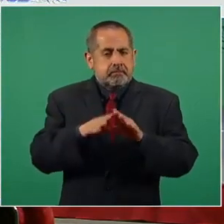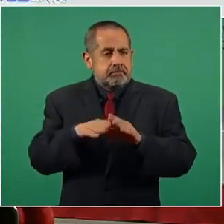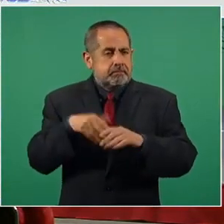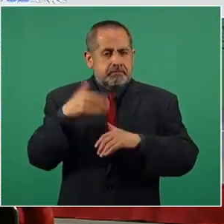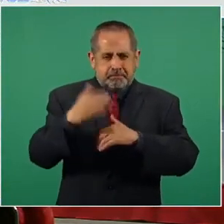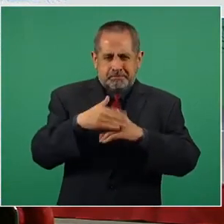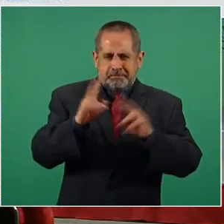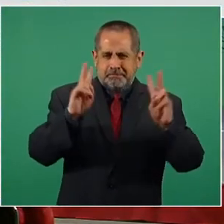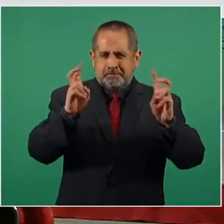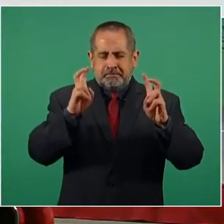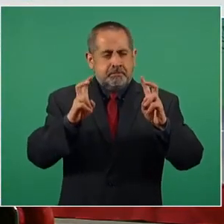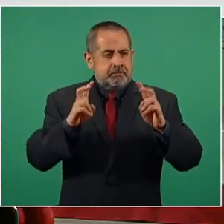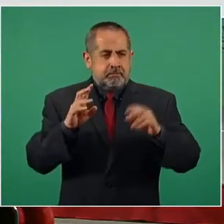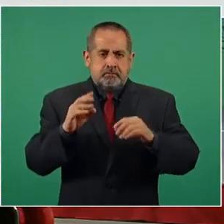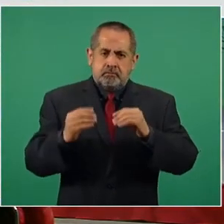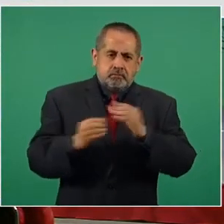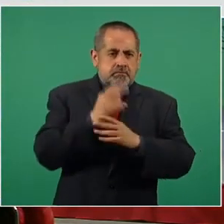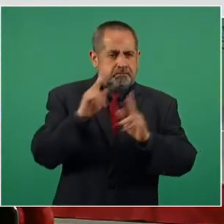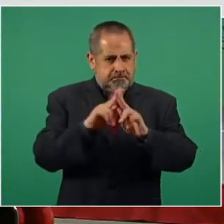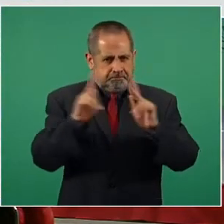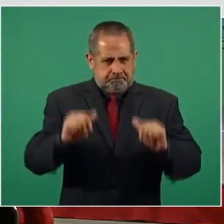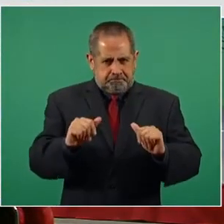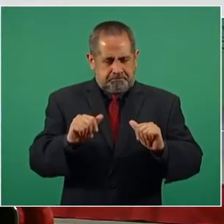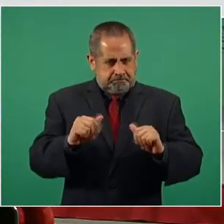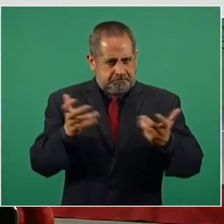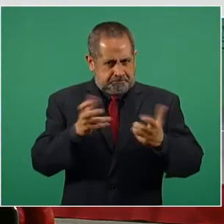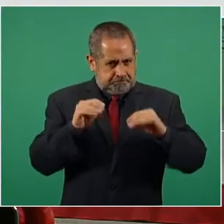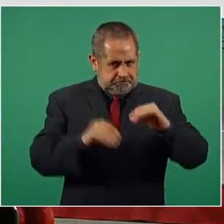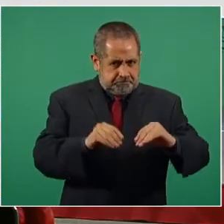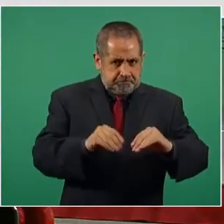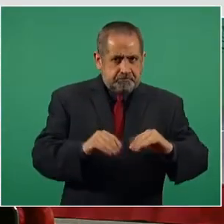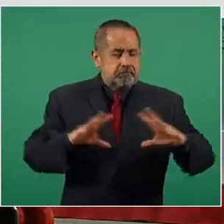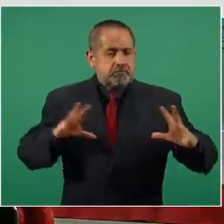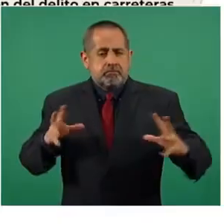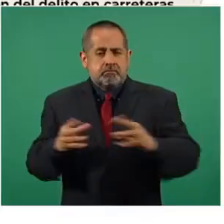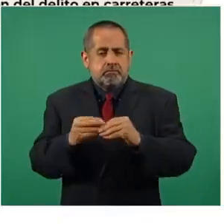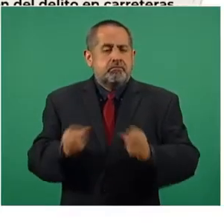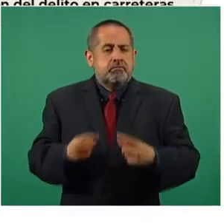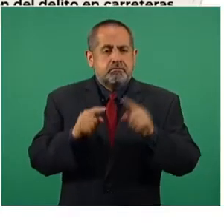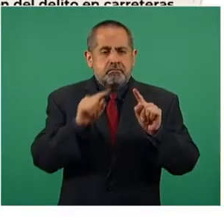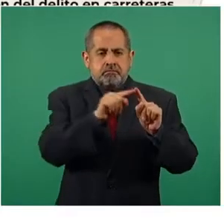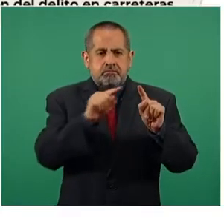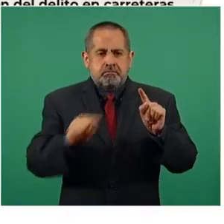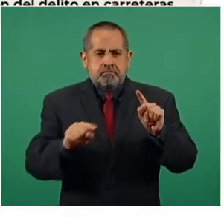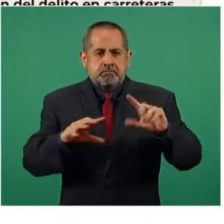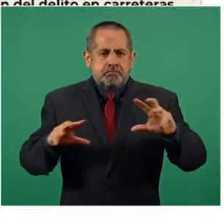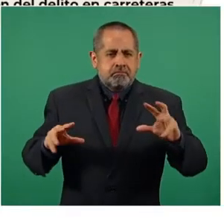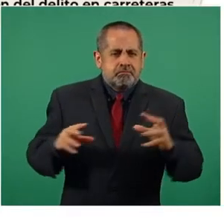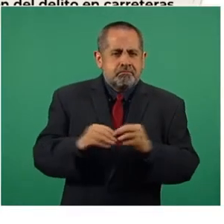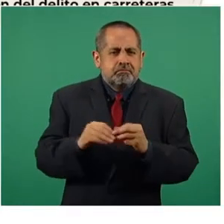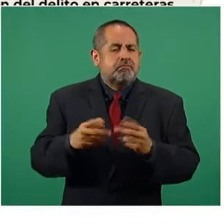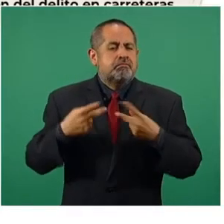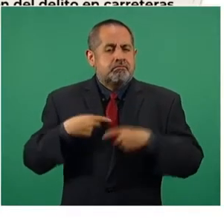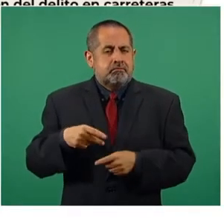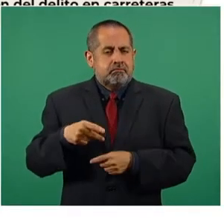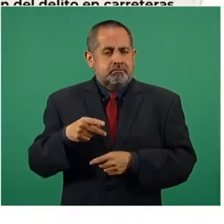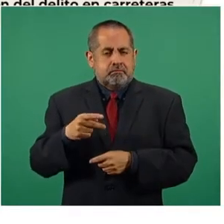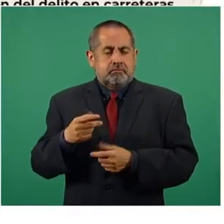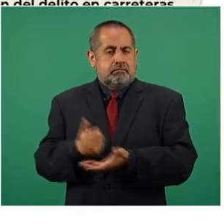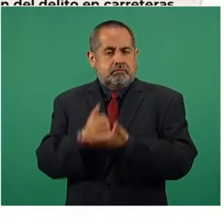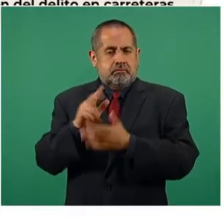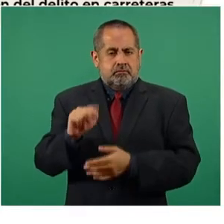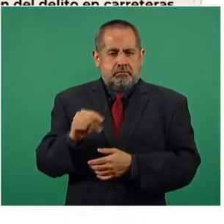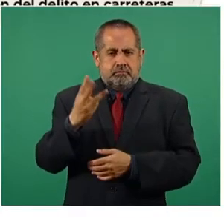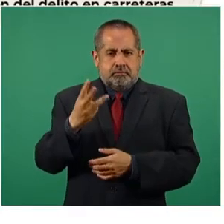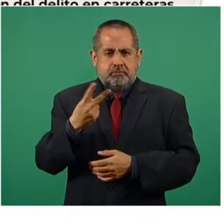paz, que tenemos 83,251 elementos, se llevan a cabo estas operaciones de intercepción, por